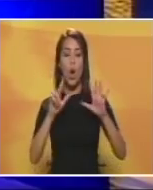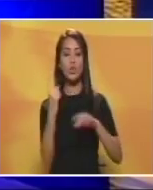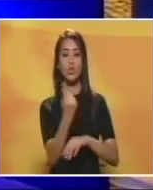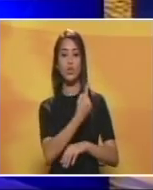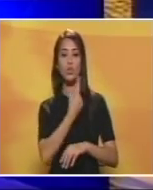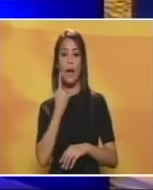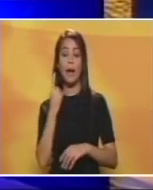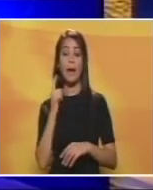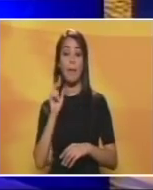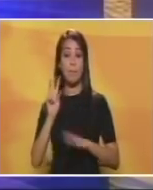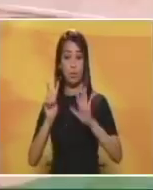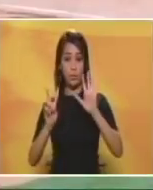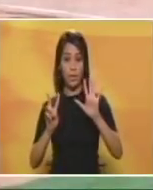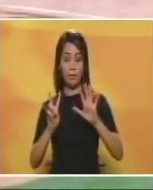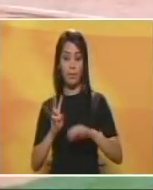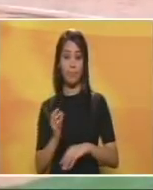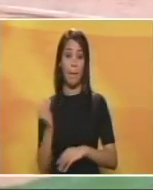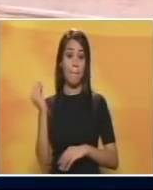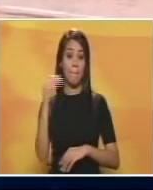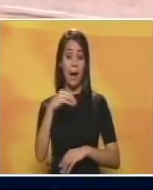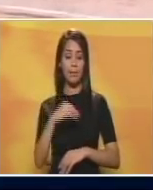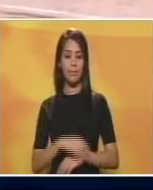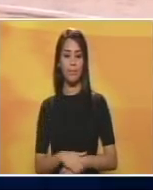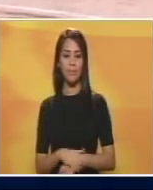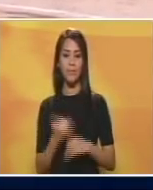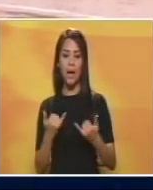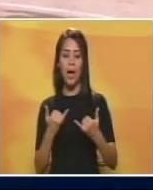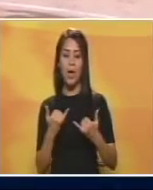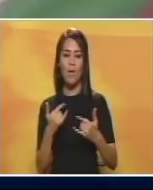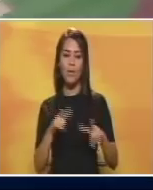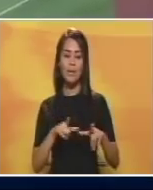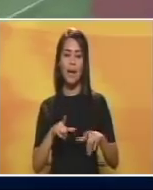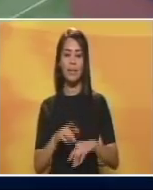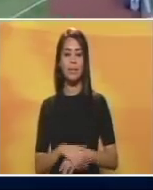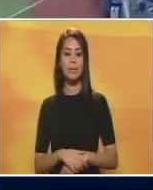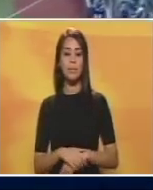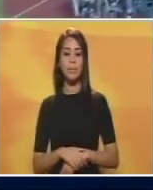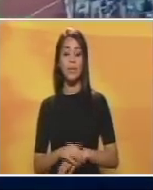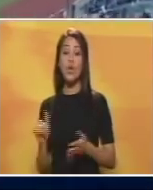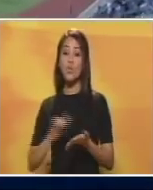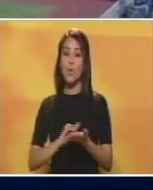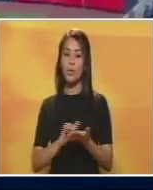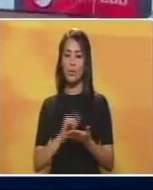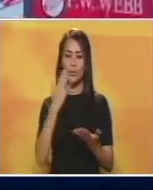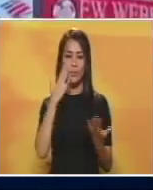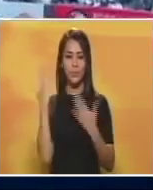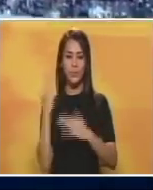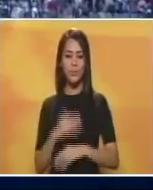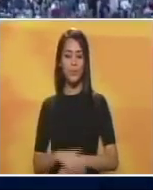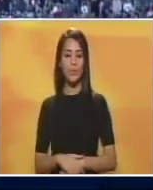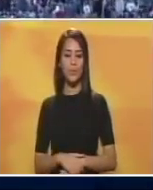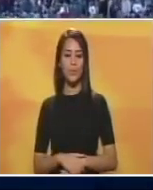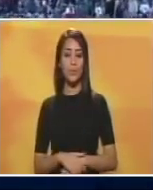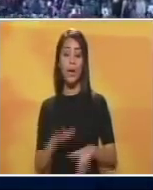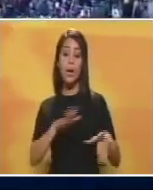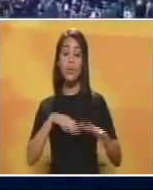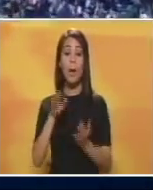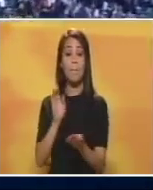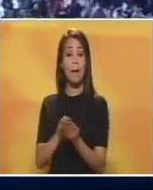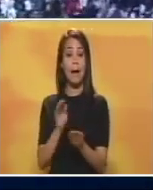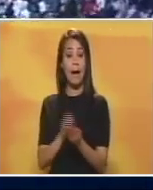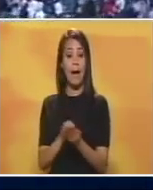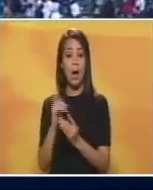8-7 en entradas extra. Nos vamos a la Gran Manzana, séptimo episodio, y Anthony Santander, el de la Isla de Margarita,